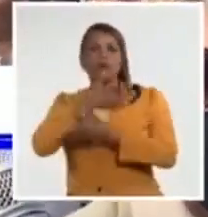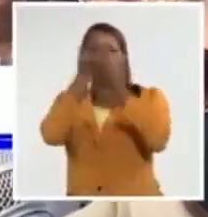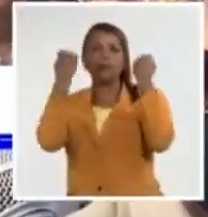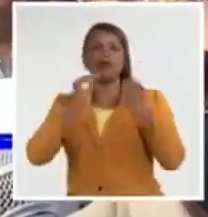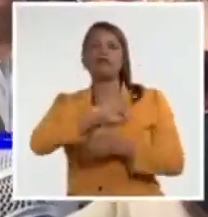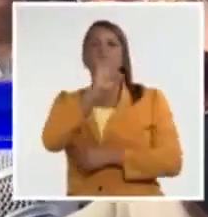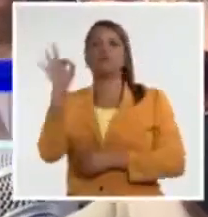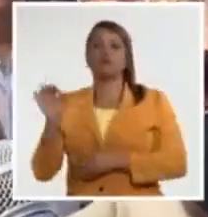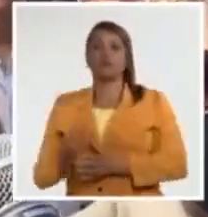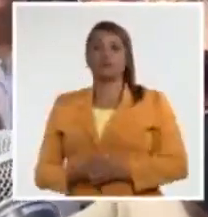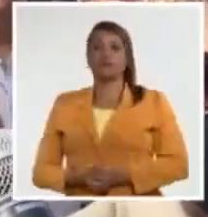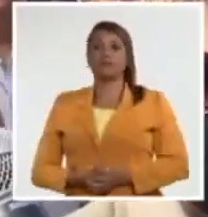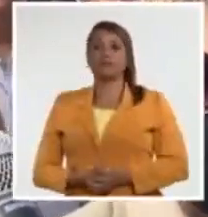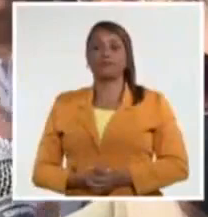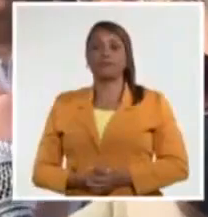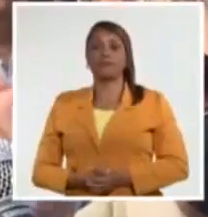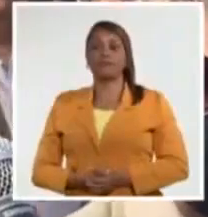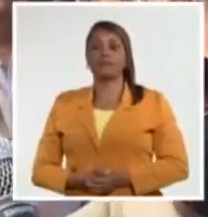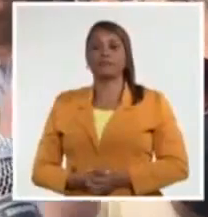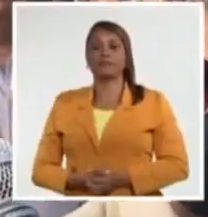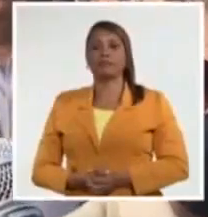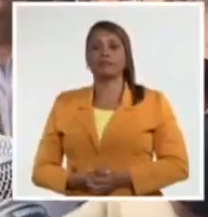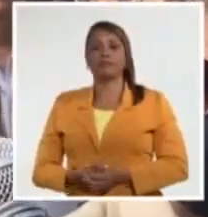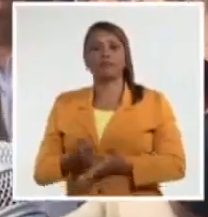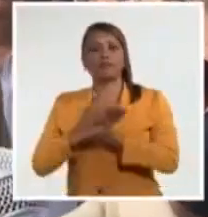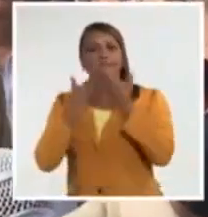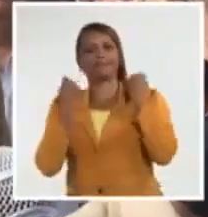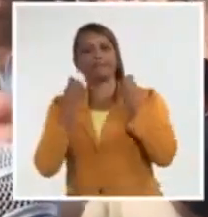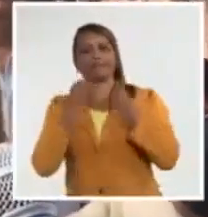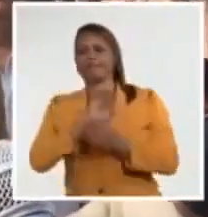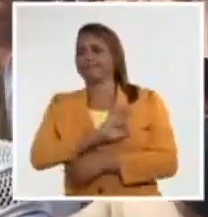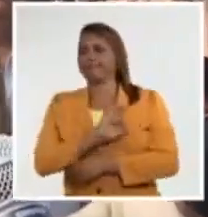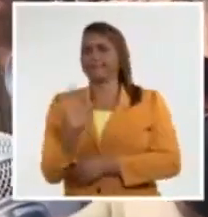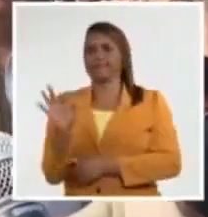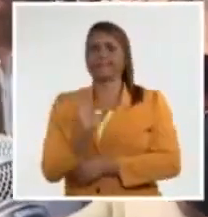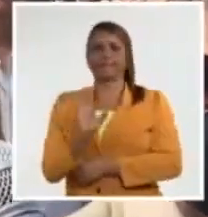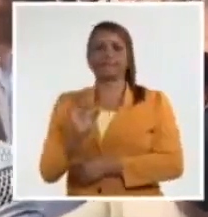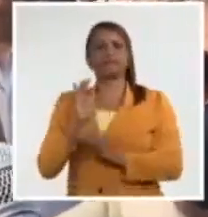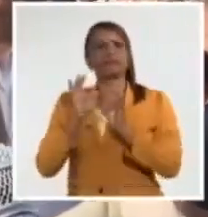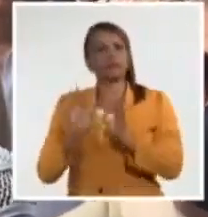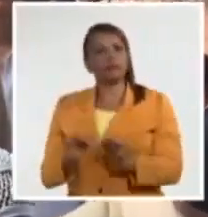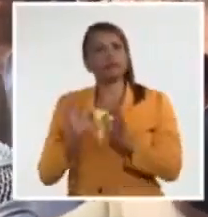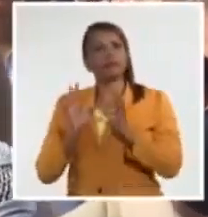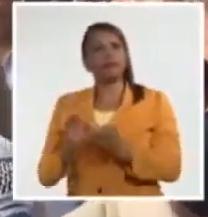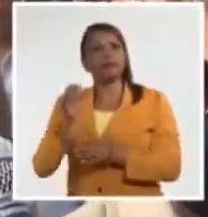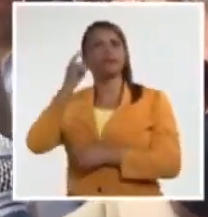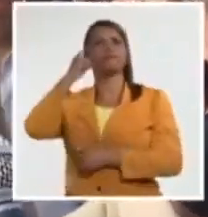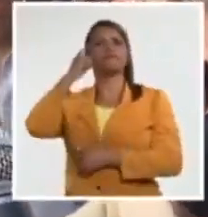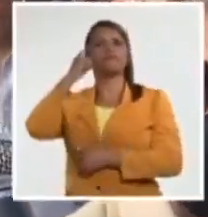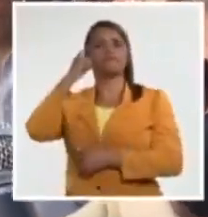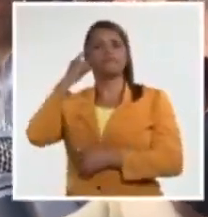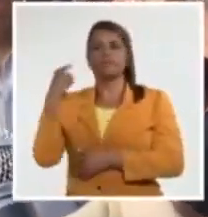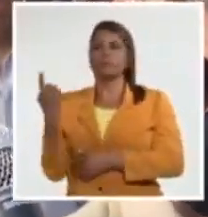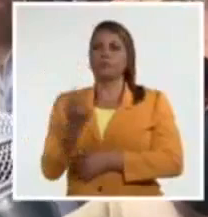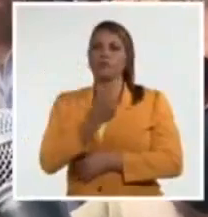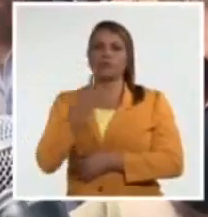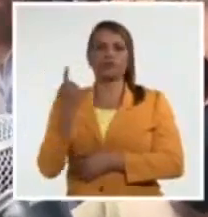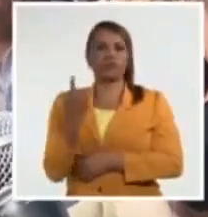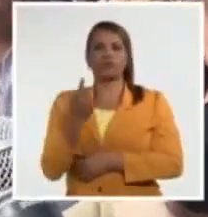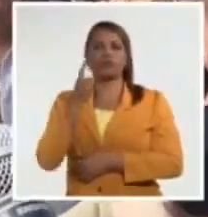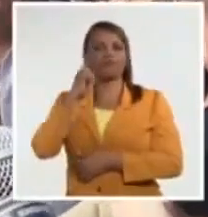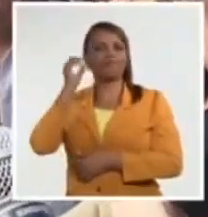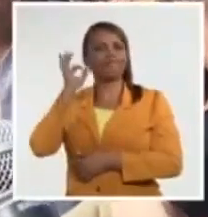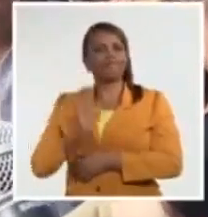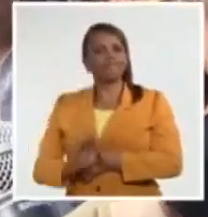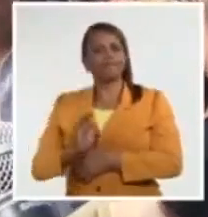olvidará, que nunca desaparecerá, que siempre estará presente en la conciencia de